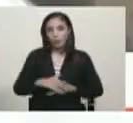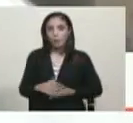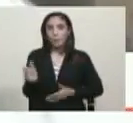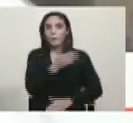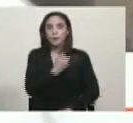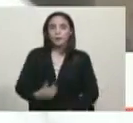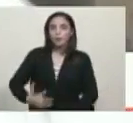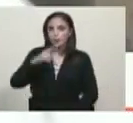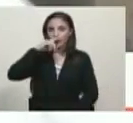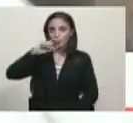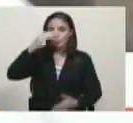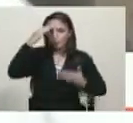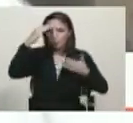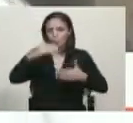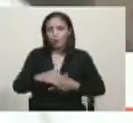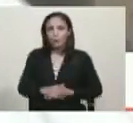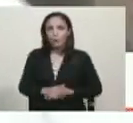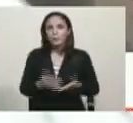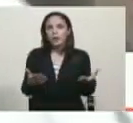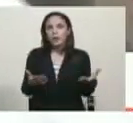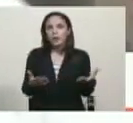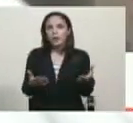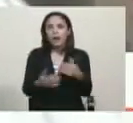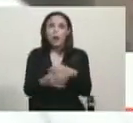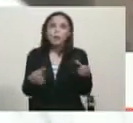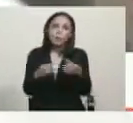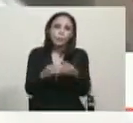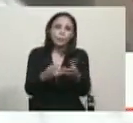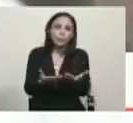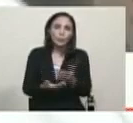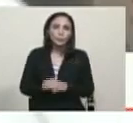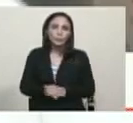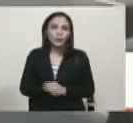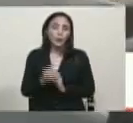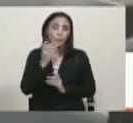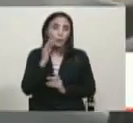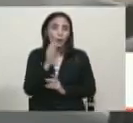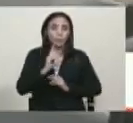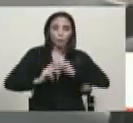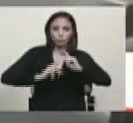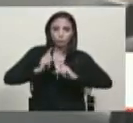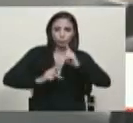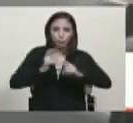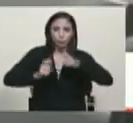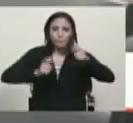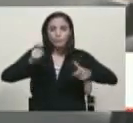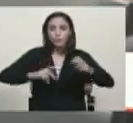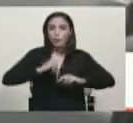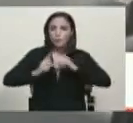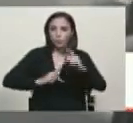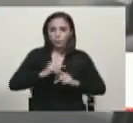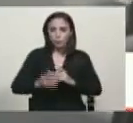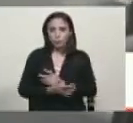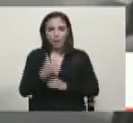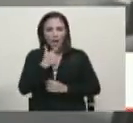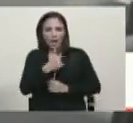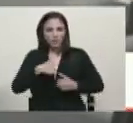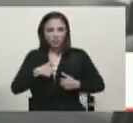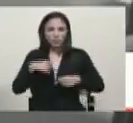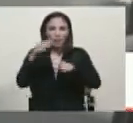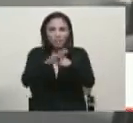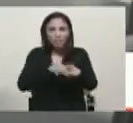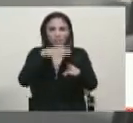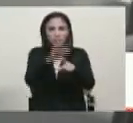venezolano, presidente constitucional. Lo que debemos hacer es productividad en el país. No somos mendigos de